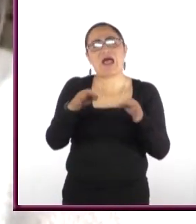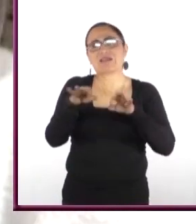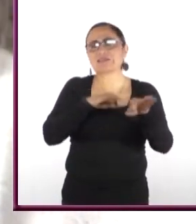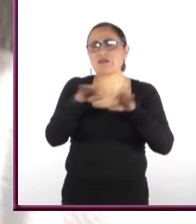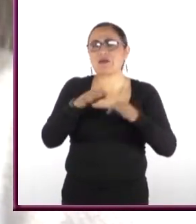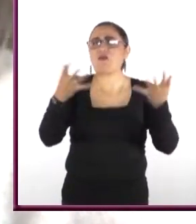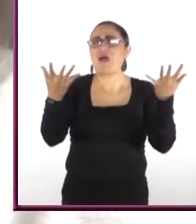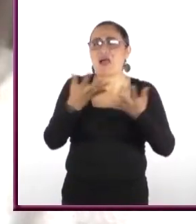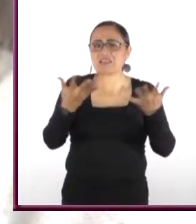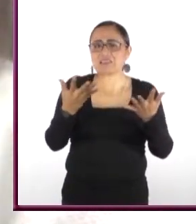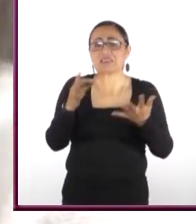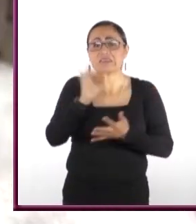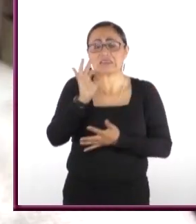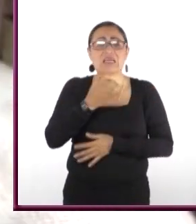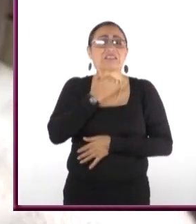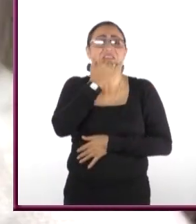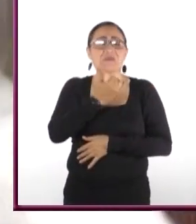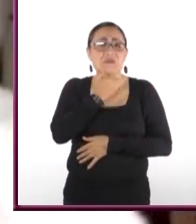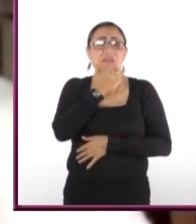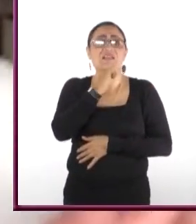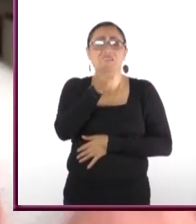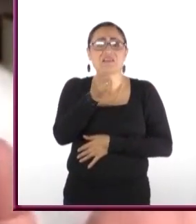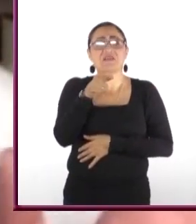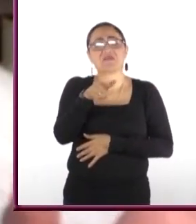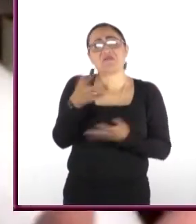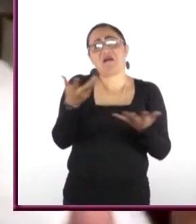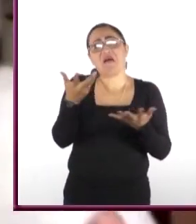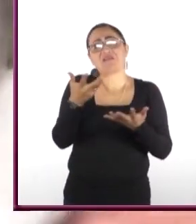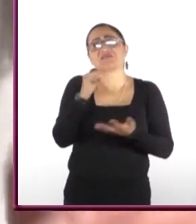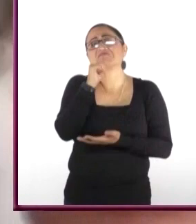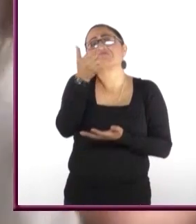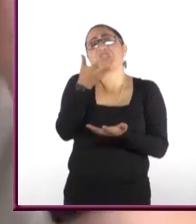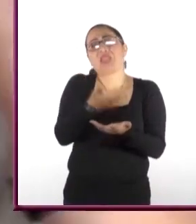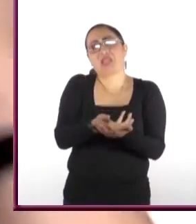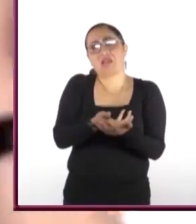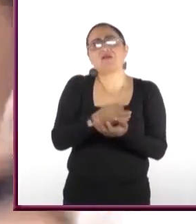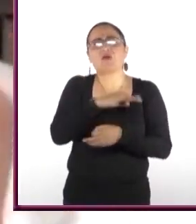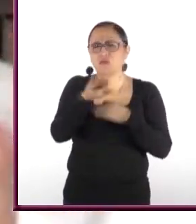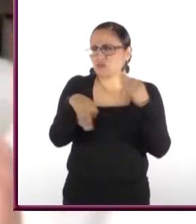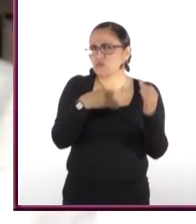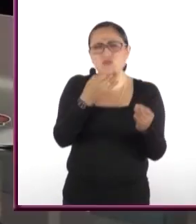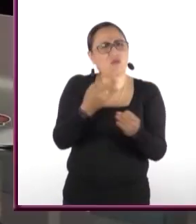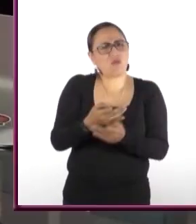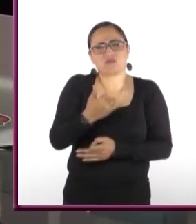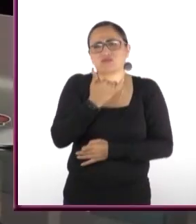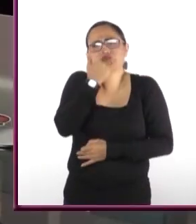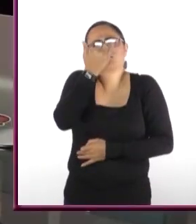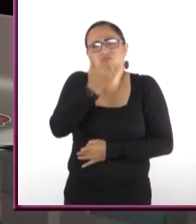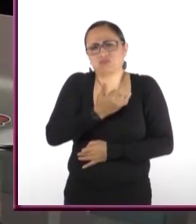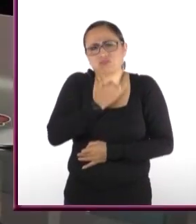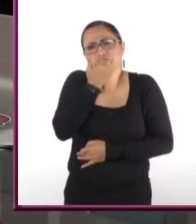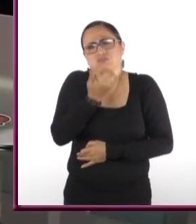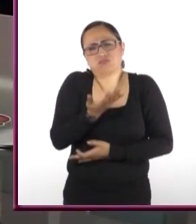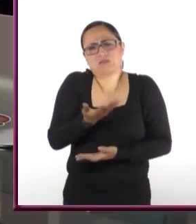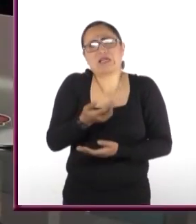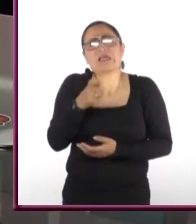estamos trabajando. Si no te equivocas, pues quiere decir que no estás haciendo nada. Todos nos equivocamos, claro. Y en las equivocaciones se